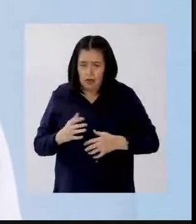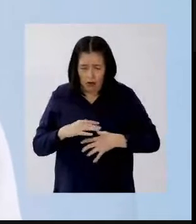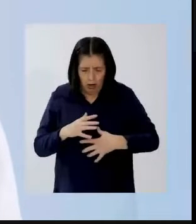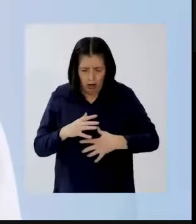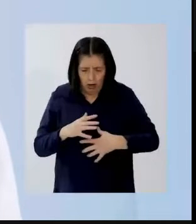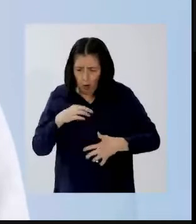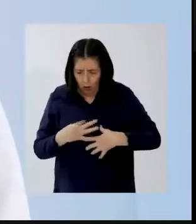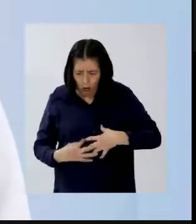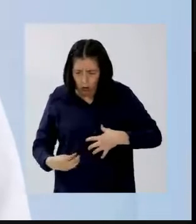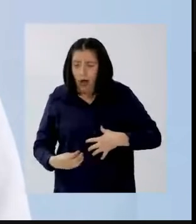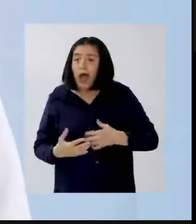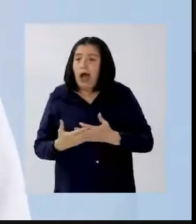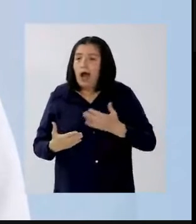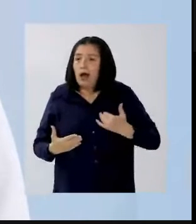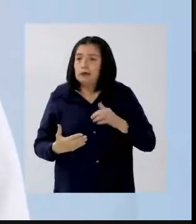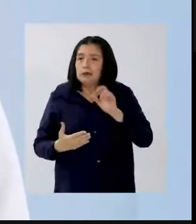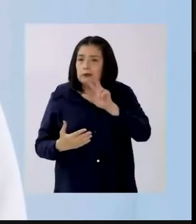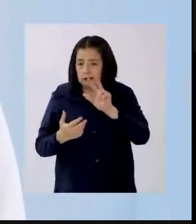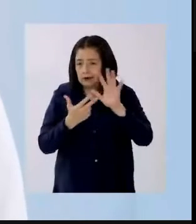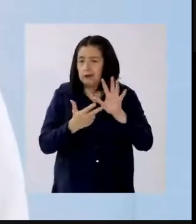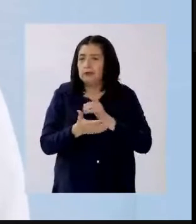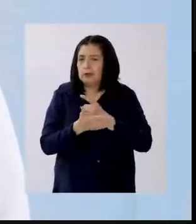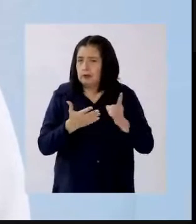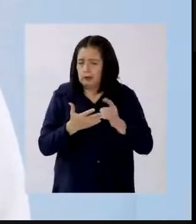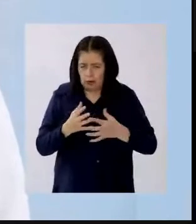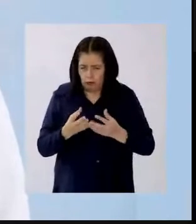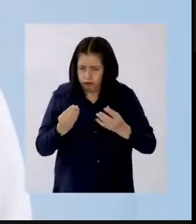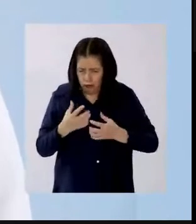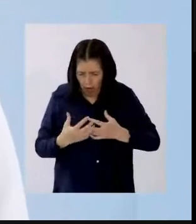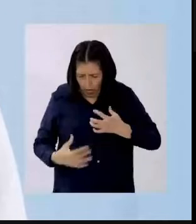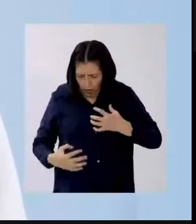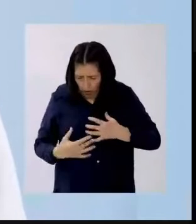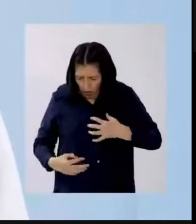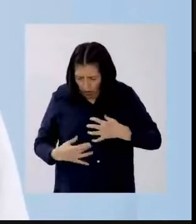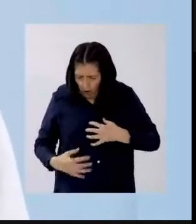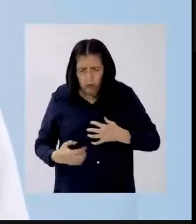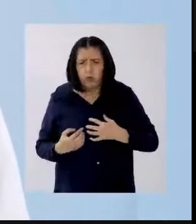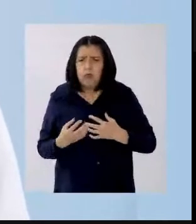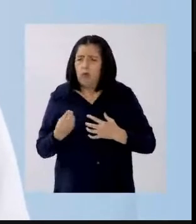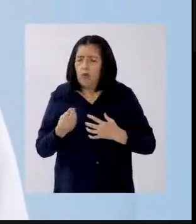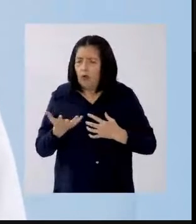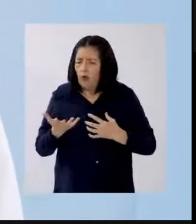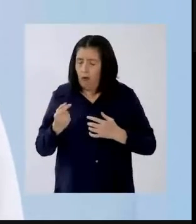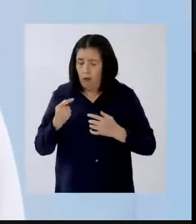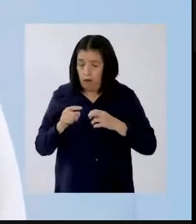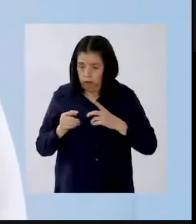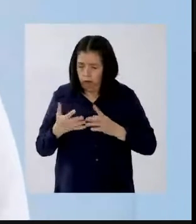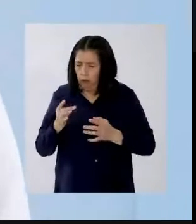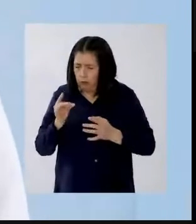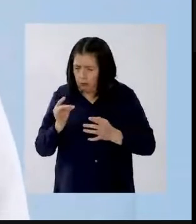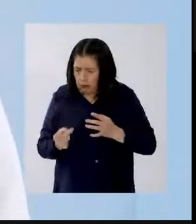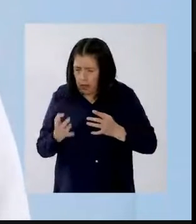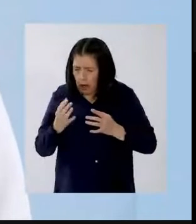líquido se da antes de las 38 semanas, en forma abundante o apenas como un escurrimiento o